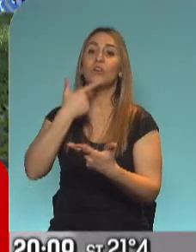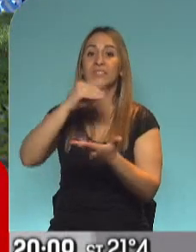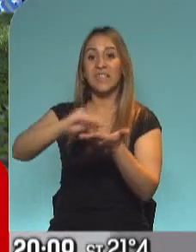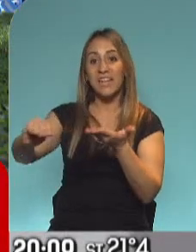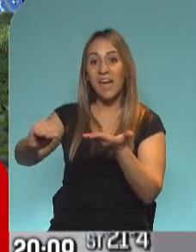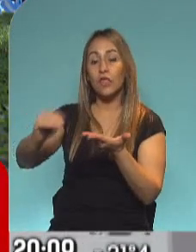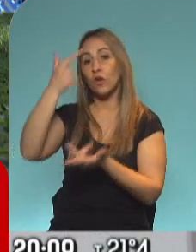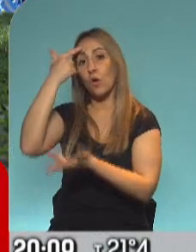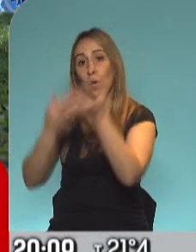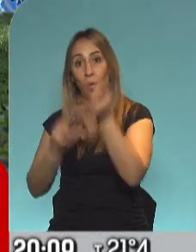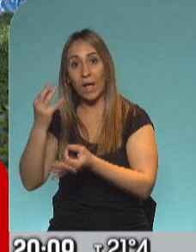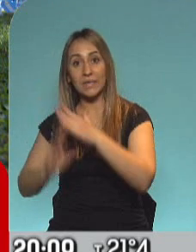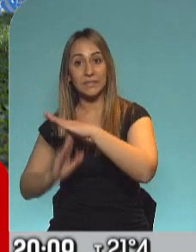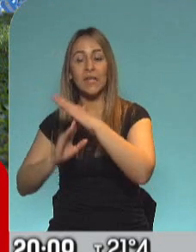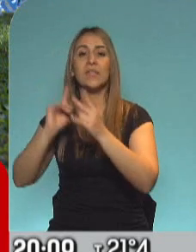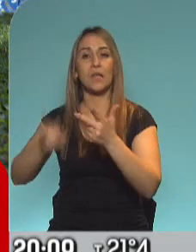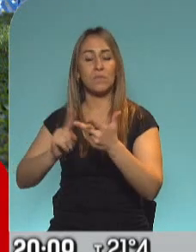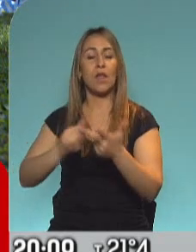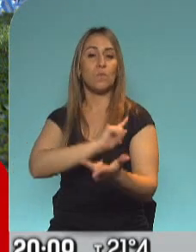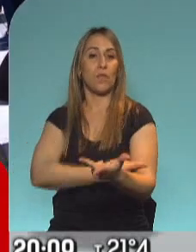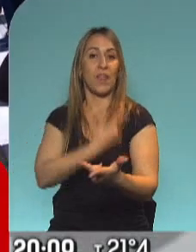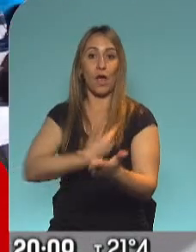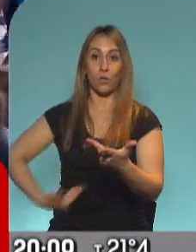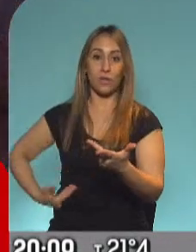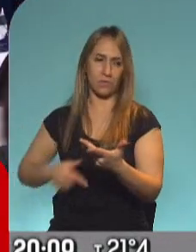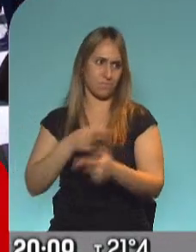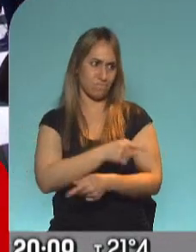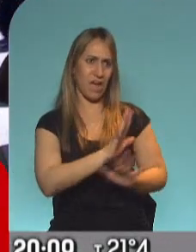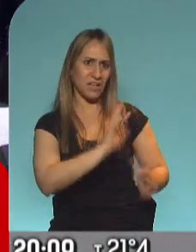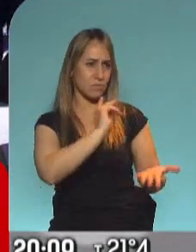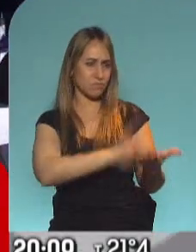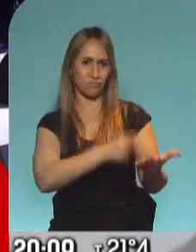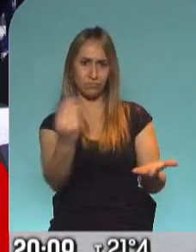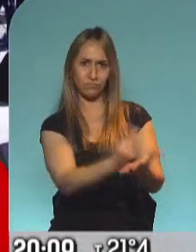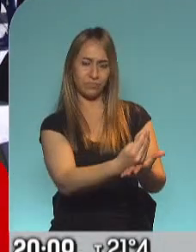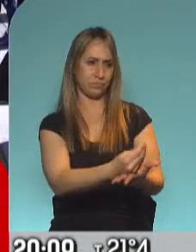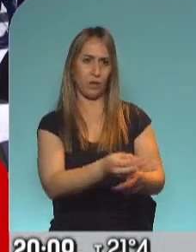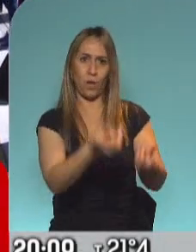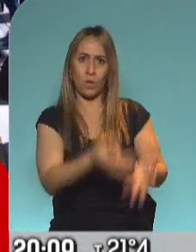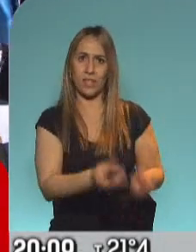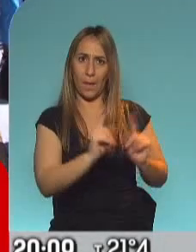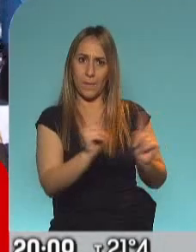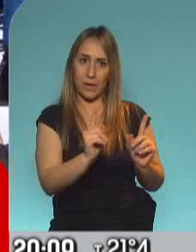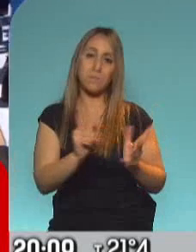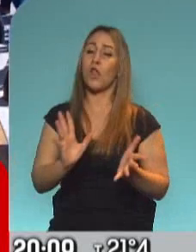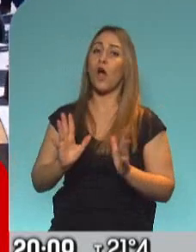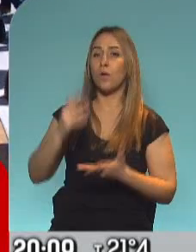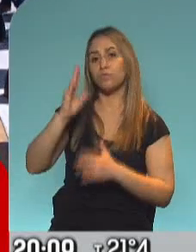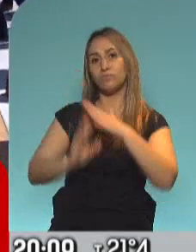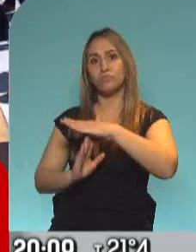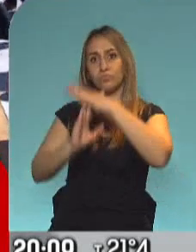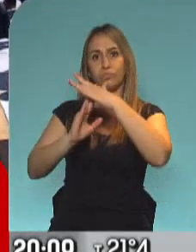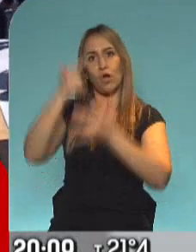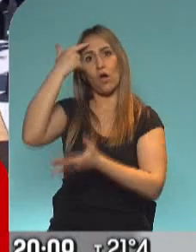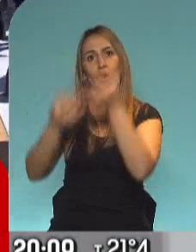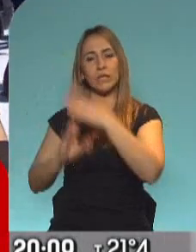y el propio Poder Ejecutivo dijeron que esto no estaba bien. La Corte Suprema, que es la cabeza del Poder Judicial, dice no, para mí por ahora